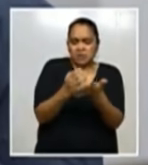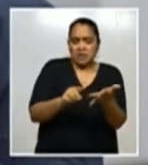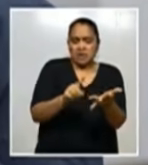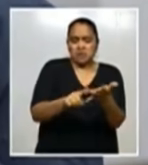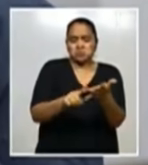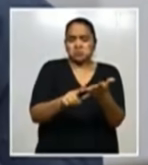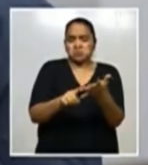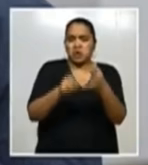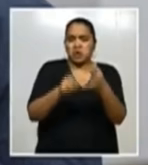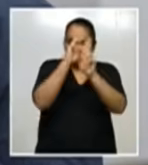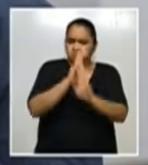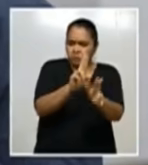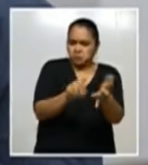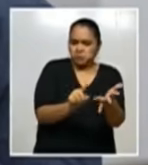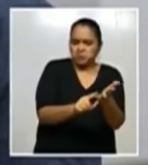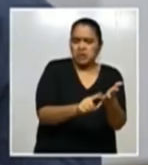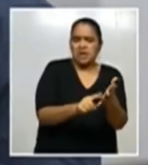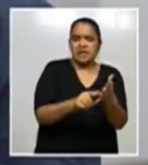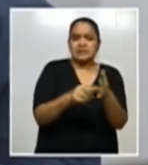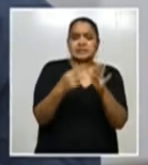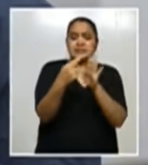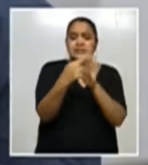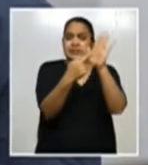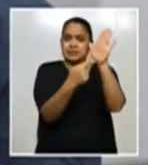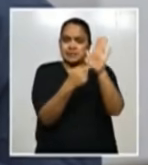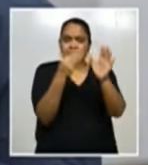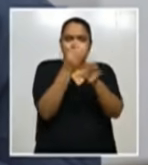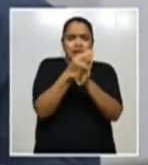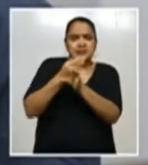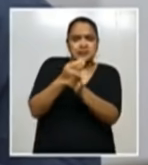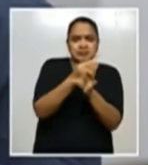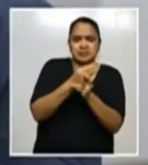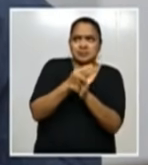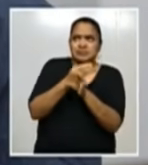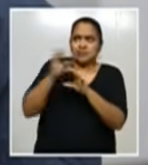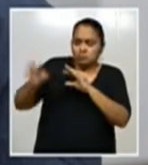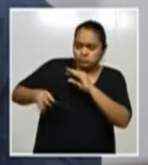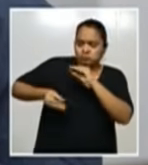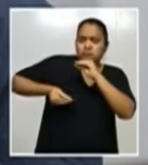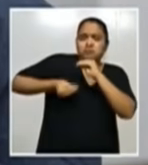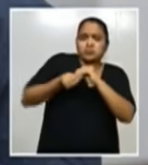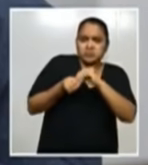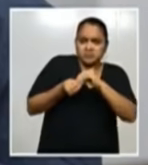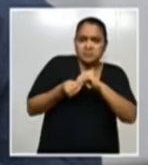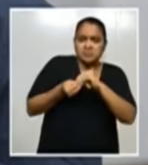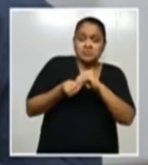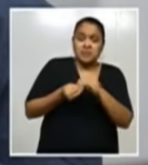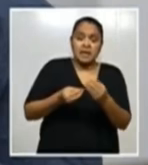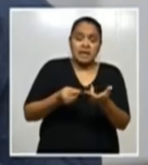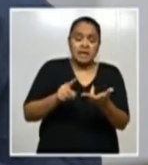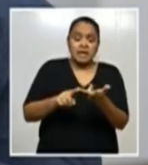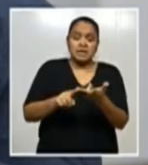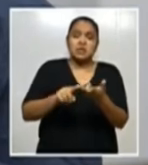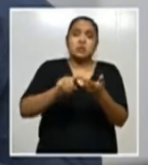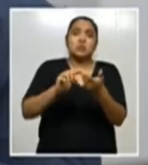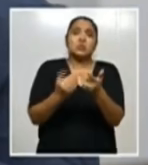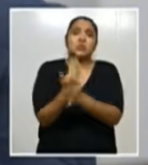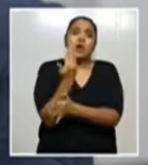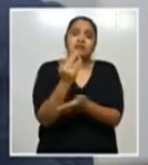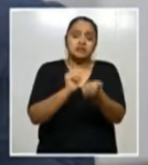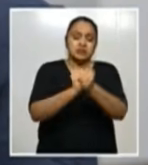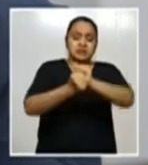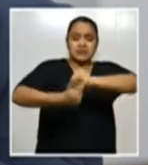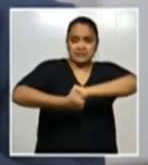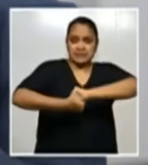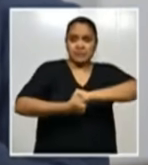Asimismo, hemos implementado lo que es Emprendeguía, ¿verdad? Lo que nos va a permitir a hacer varias ferias